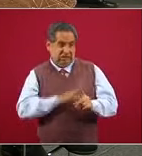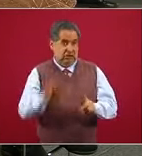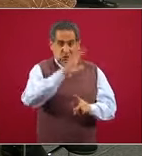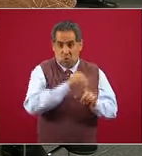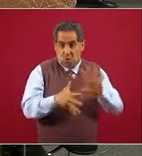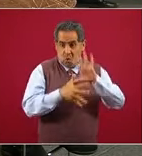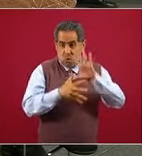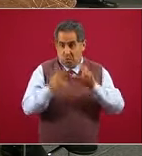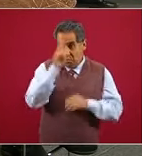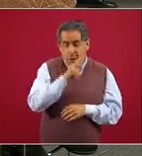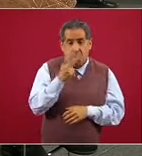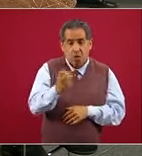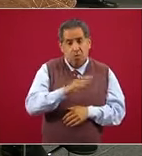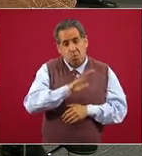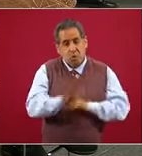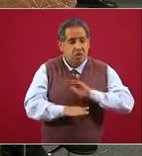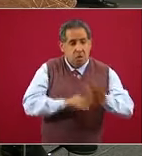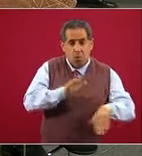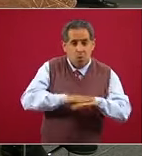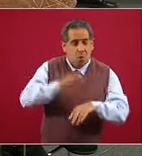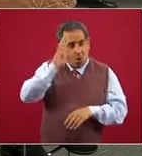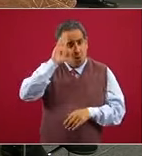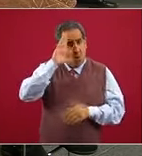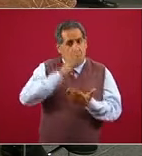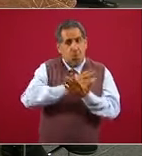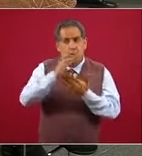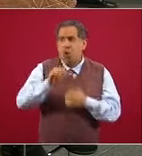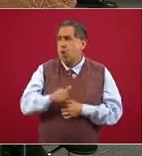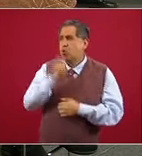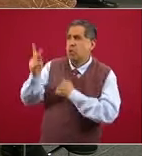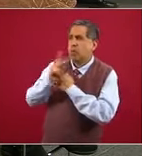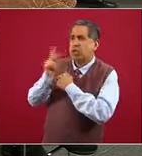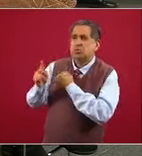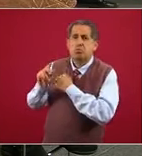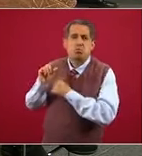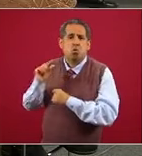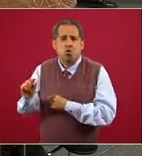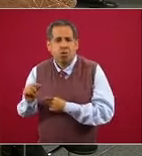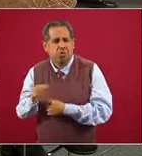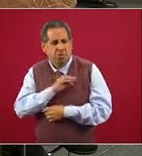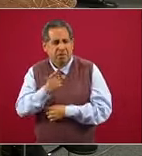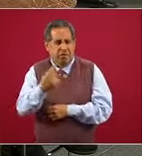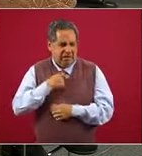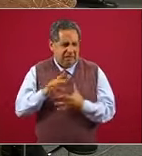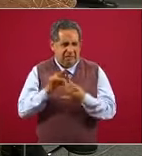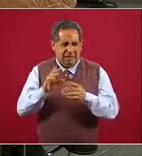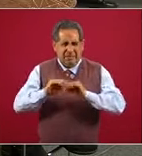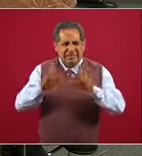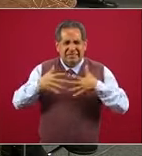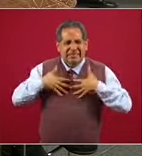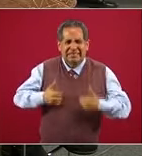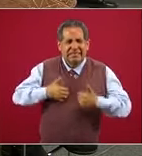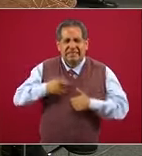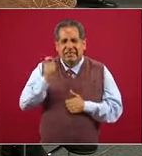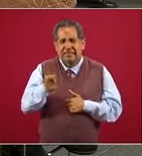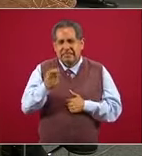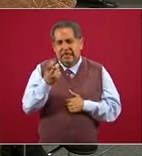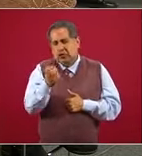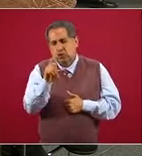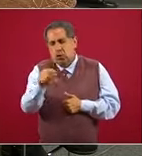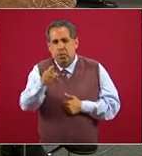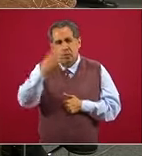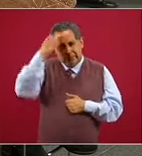teniendo muertes tan elevadas comparadas con otras regiones del mundo. No sé si usted nos pudiera ayudar a entender que no es así,